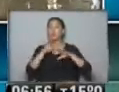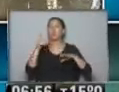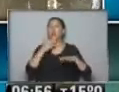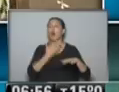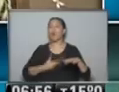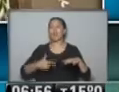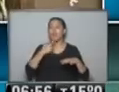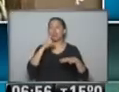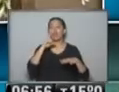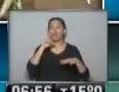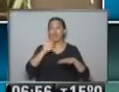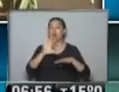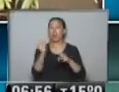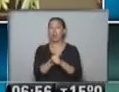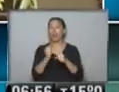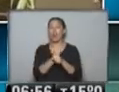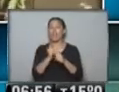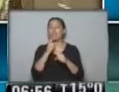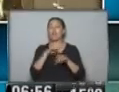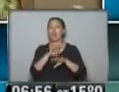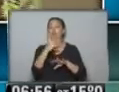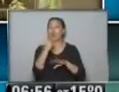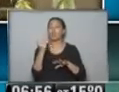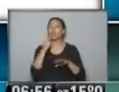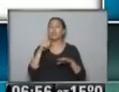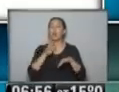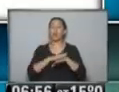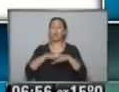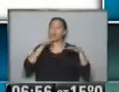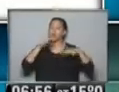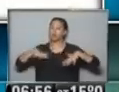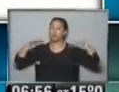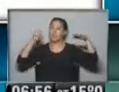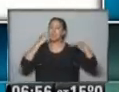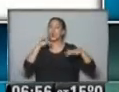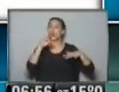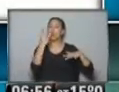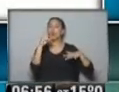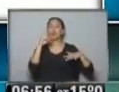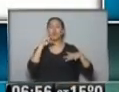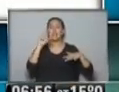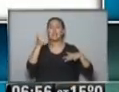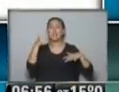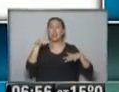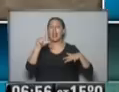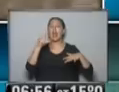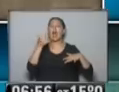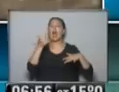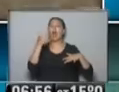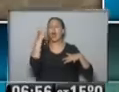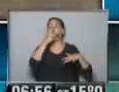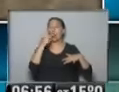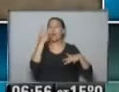fatales a causa de las inundaciones que arrasaron la capital bonaerense, entre ellas Lucila Ahumada de Inama, una abuela de Plaza de